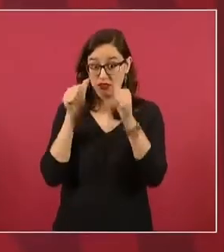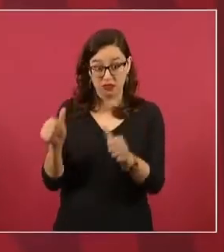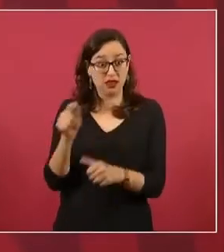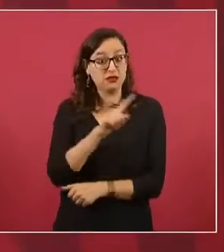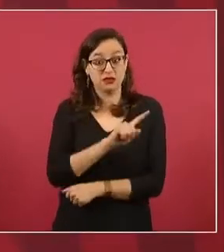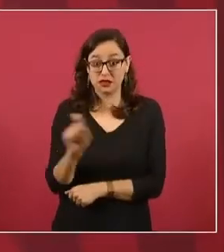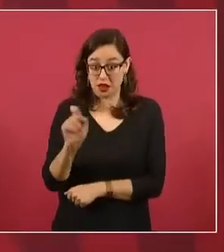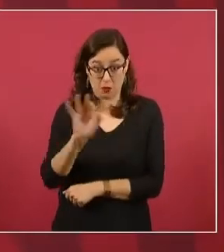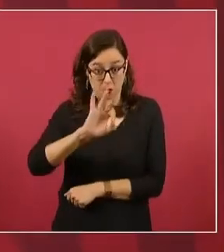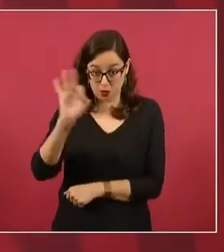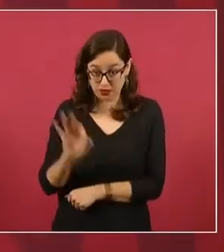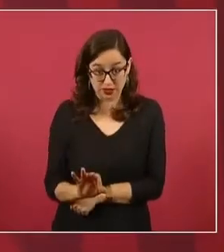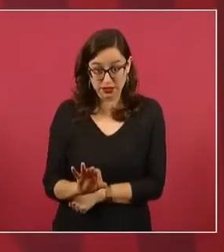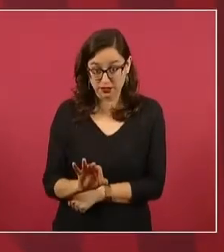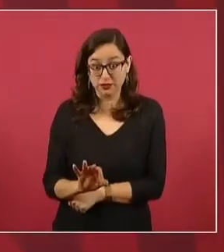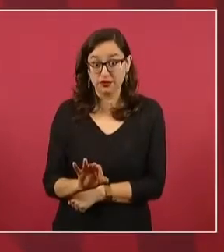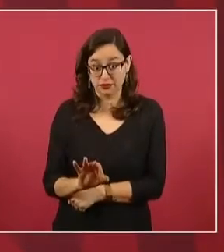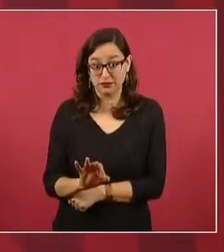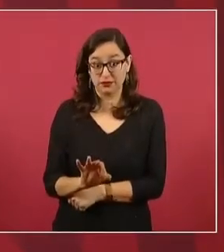¿Sí?